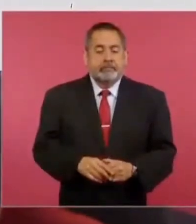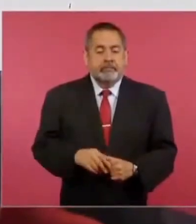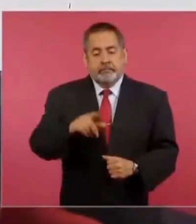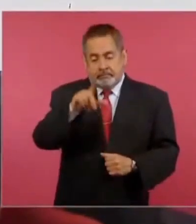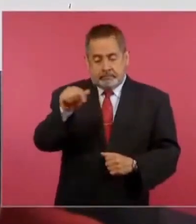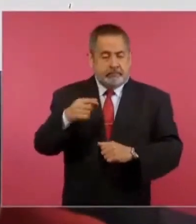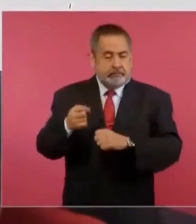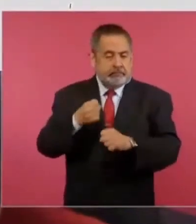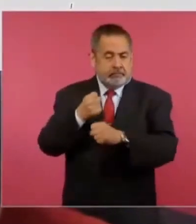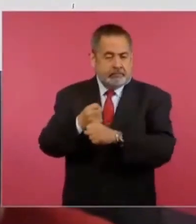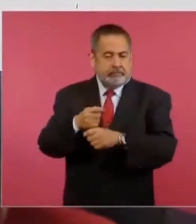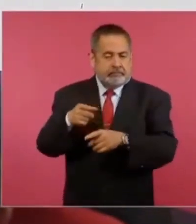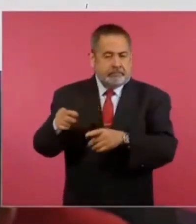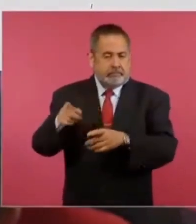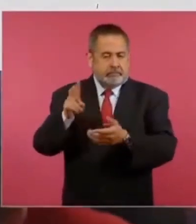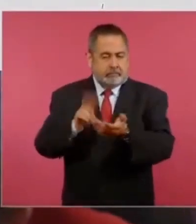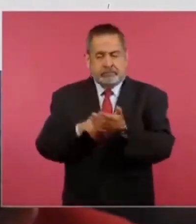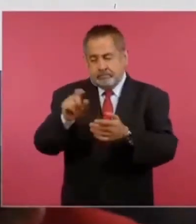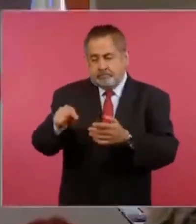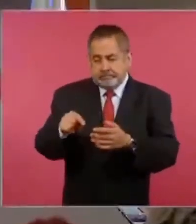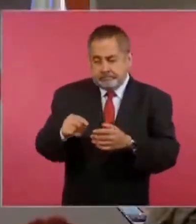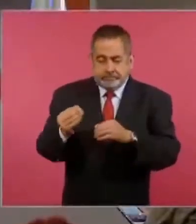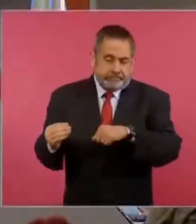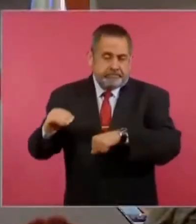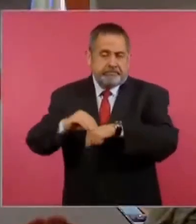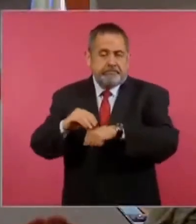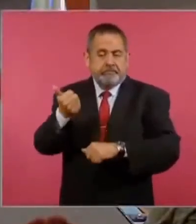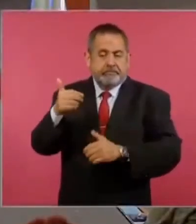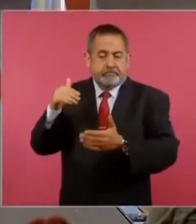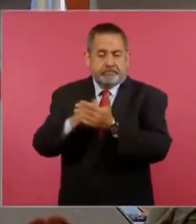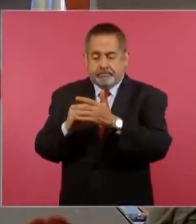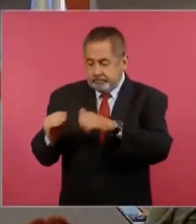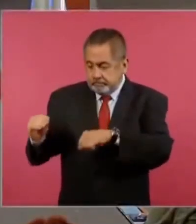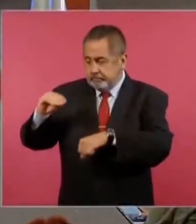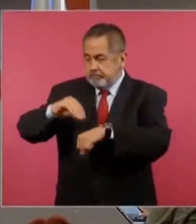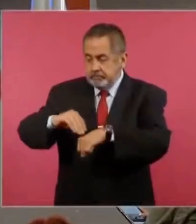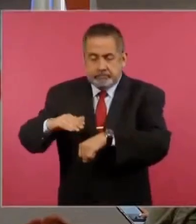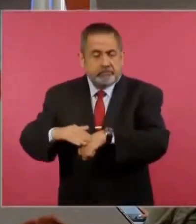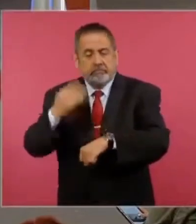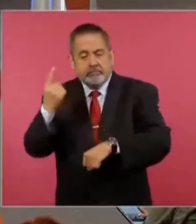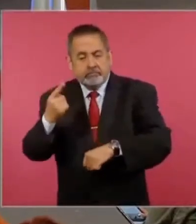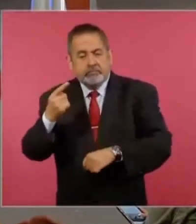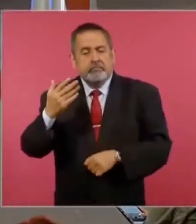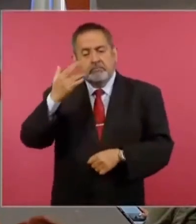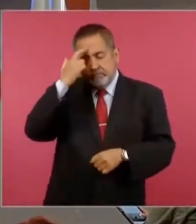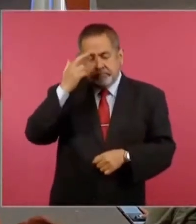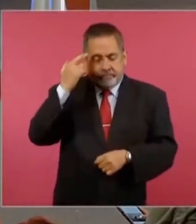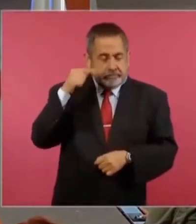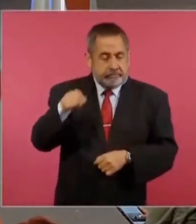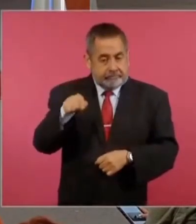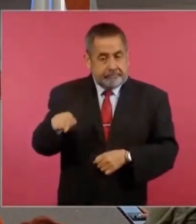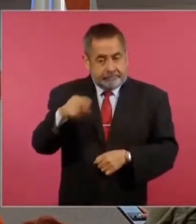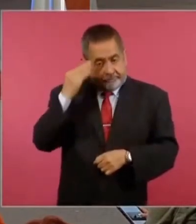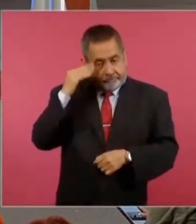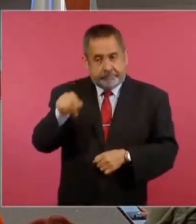logramos también aumentar a 6,000, porque no solo manejaban